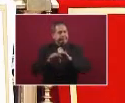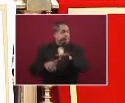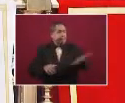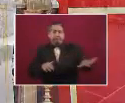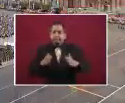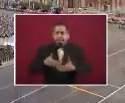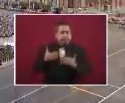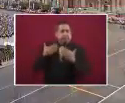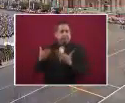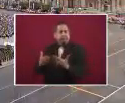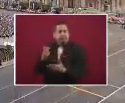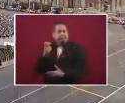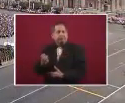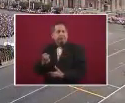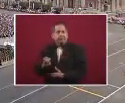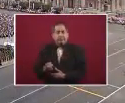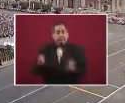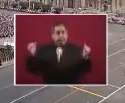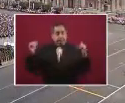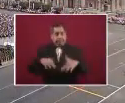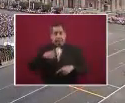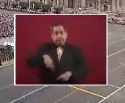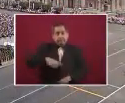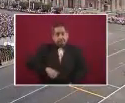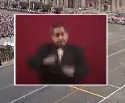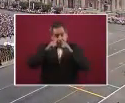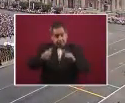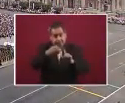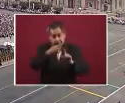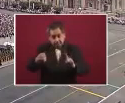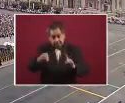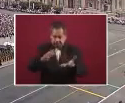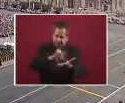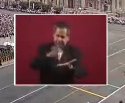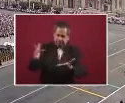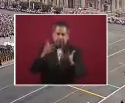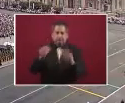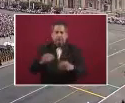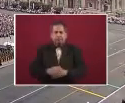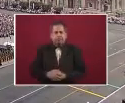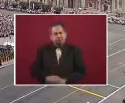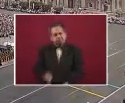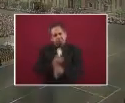la ciudadanía. Por su presencia y atención, muchas gracias. Por la